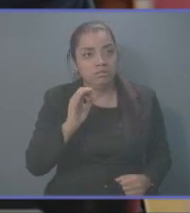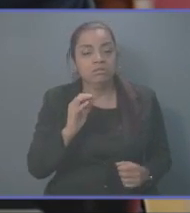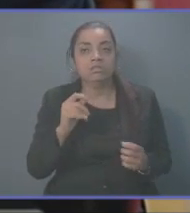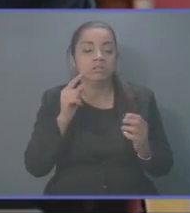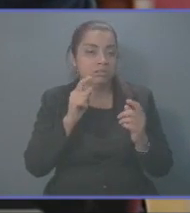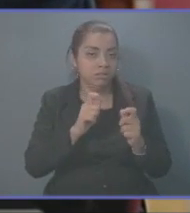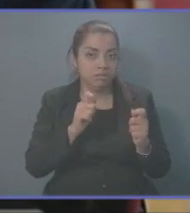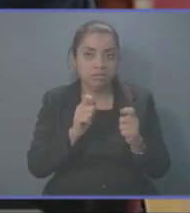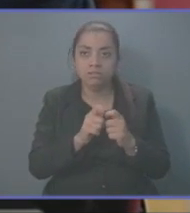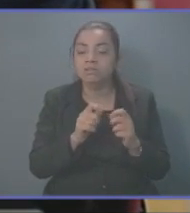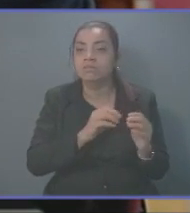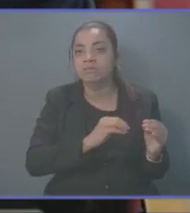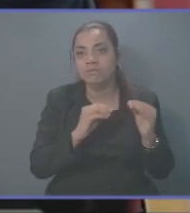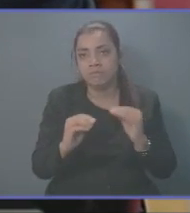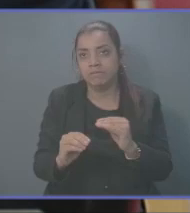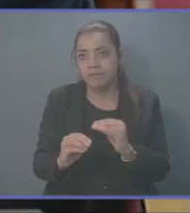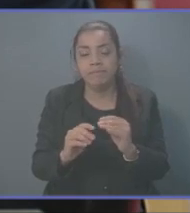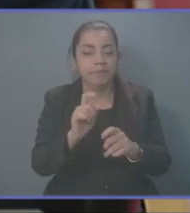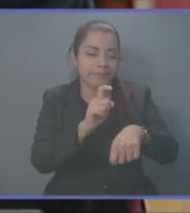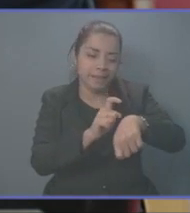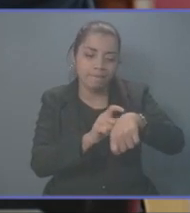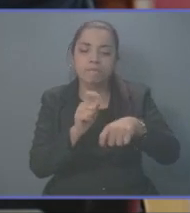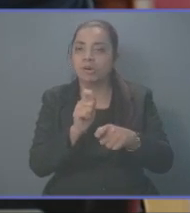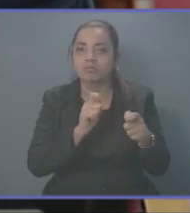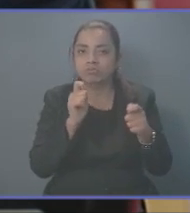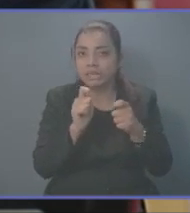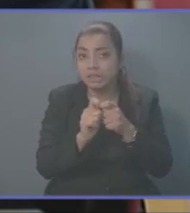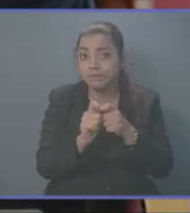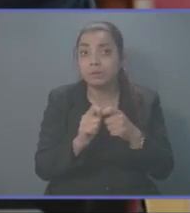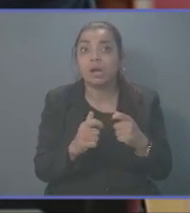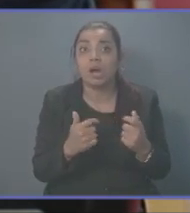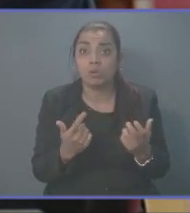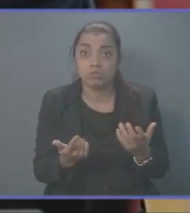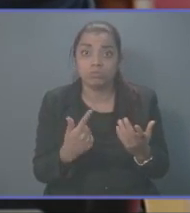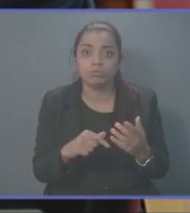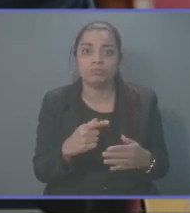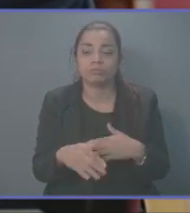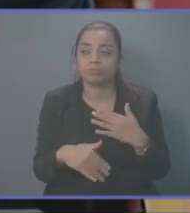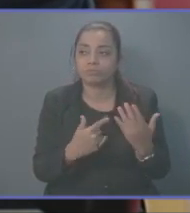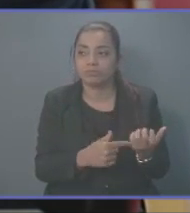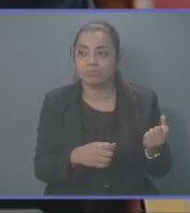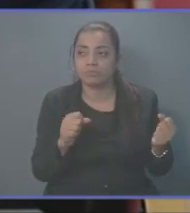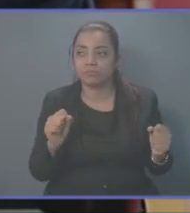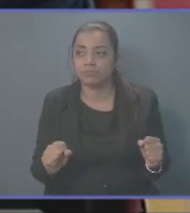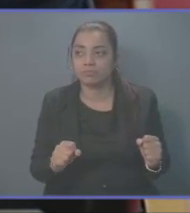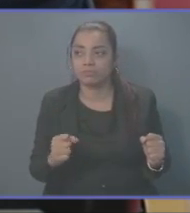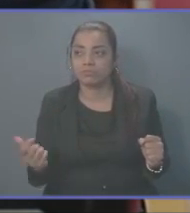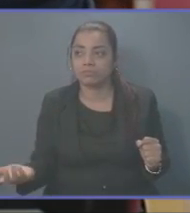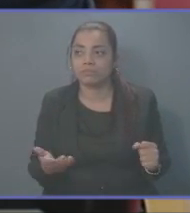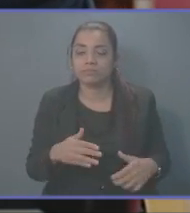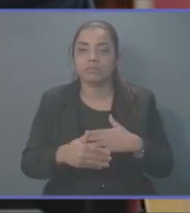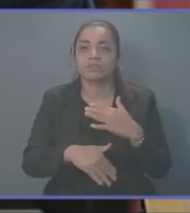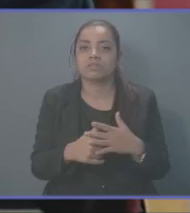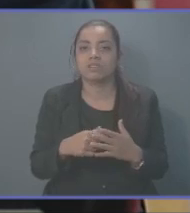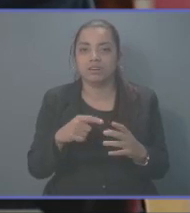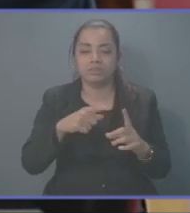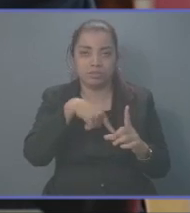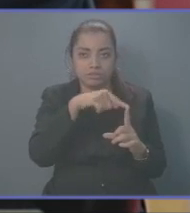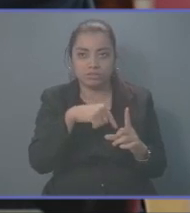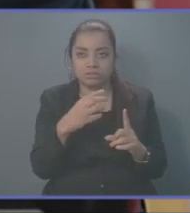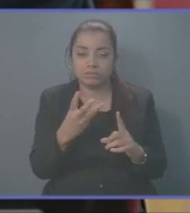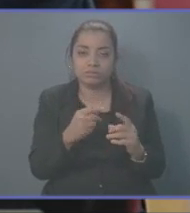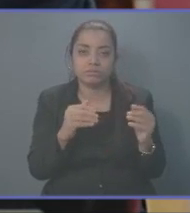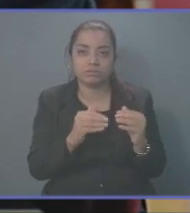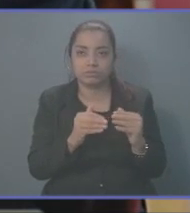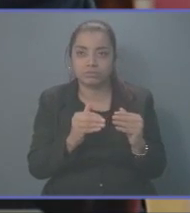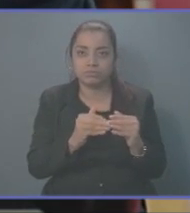percepciones, ejercicio o periodo declarado, aun cuando éstas sean presentadas en un mismo formulario.